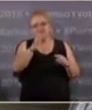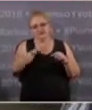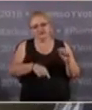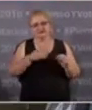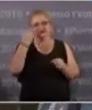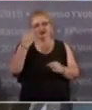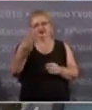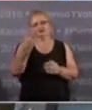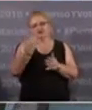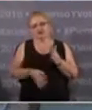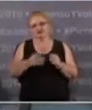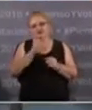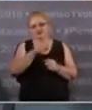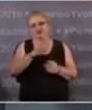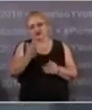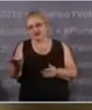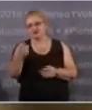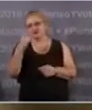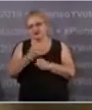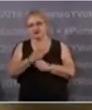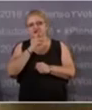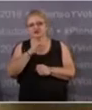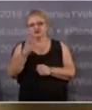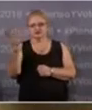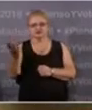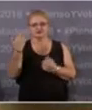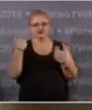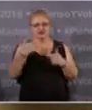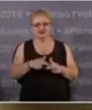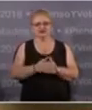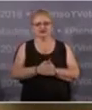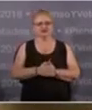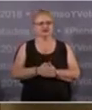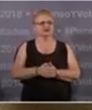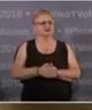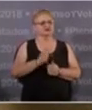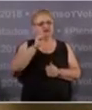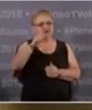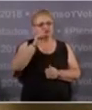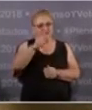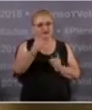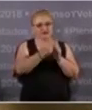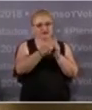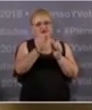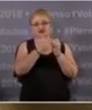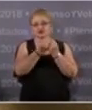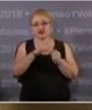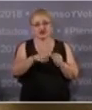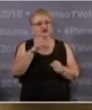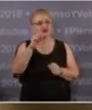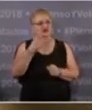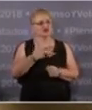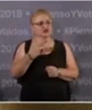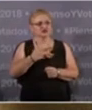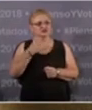participación. Adelante con la primera réplica, maestra. Gracias, candidato. El Partido Encuentro Social es el único que no tiene un eje